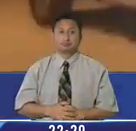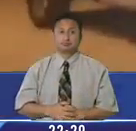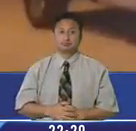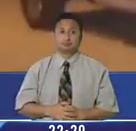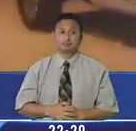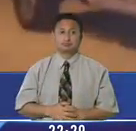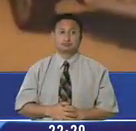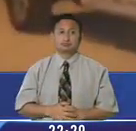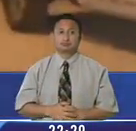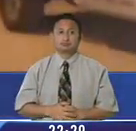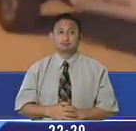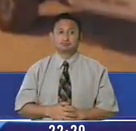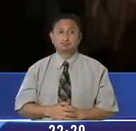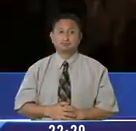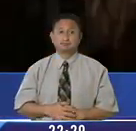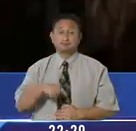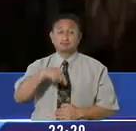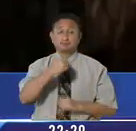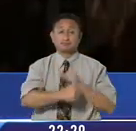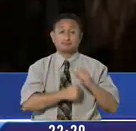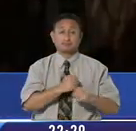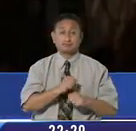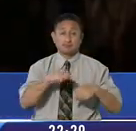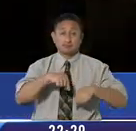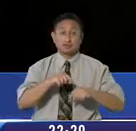Solo la primera amanecida del año dejó